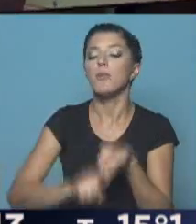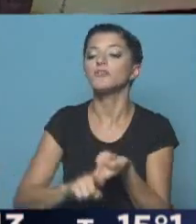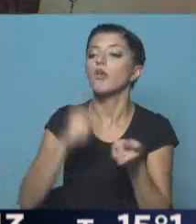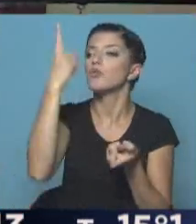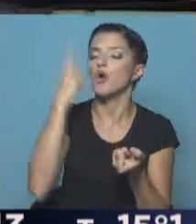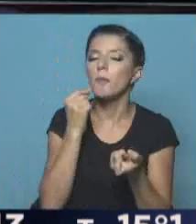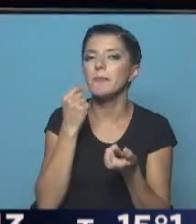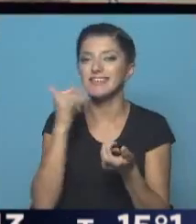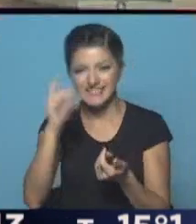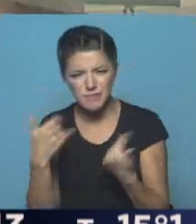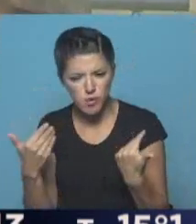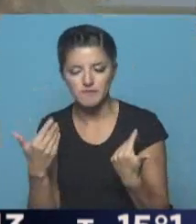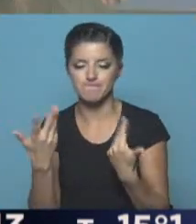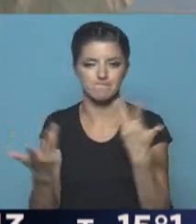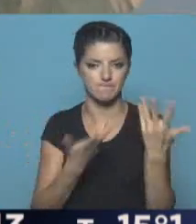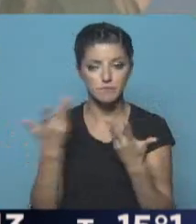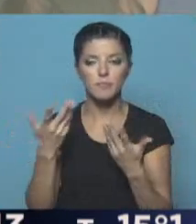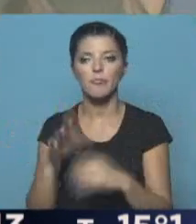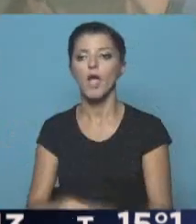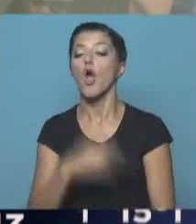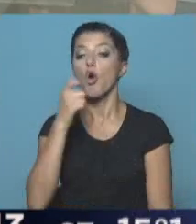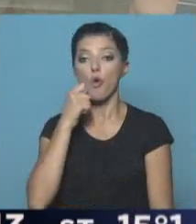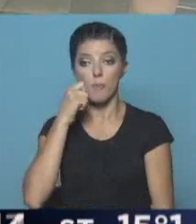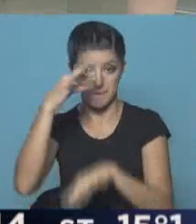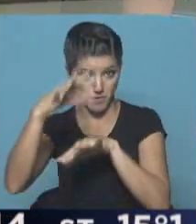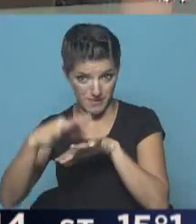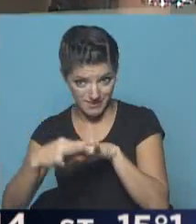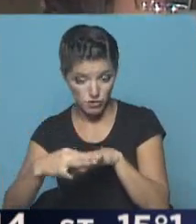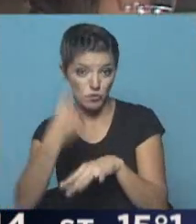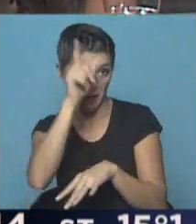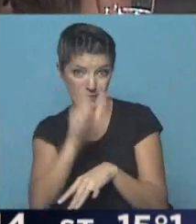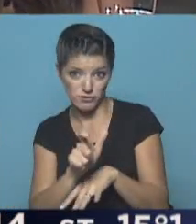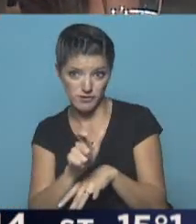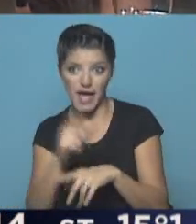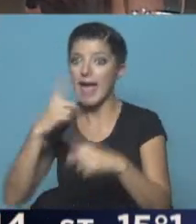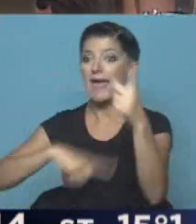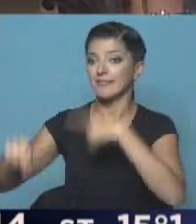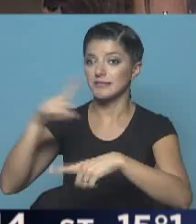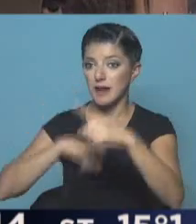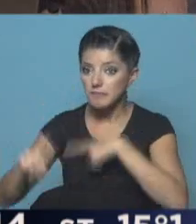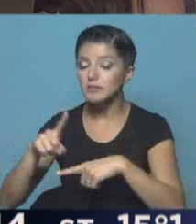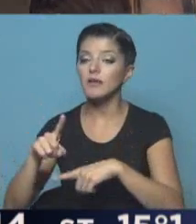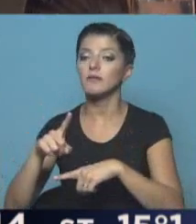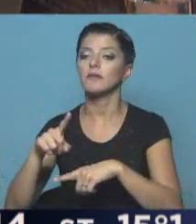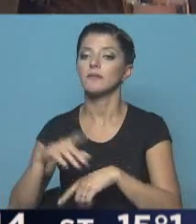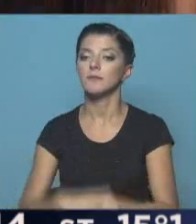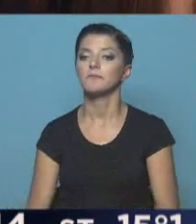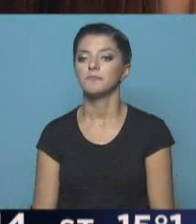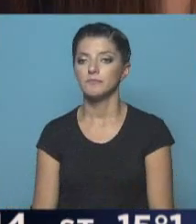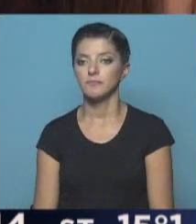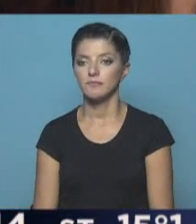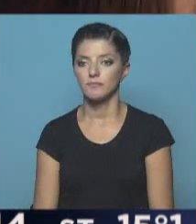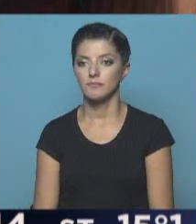o sea, el prometido de alguien está en trámite para ser reformado y todavía es